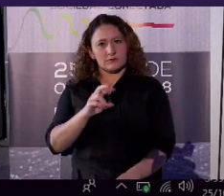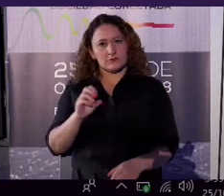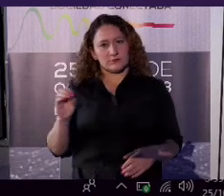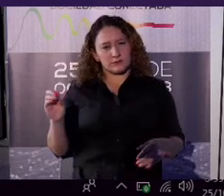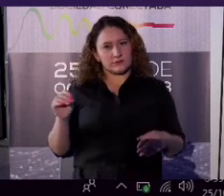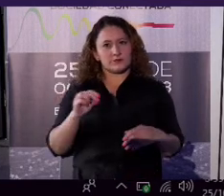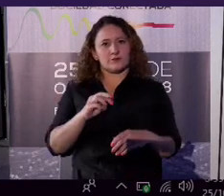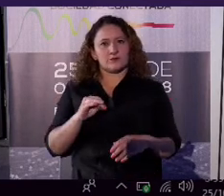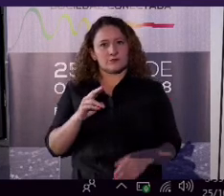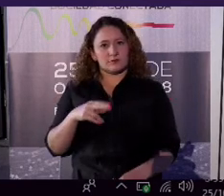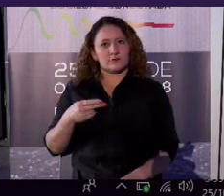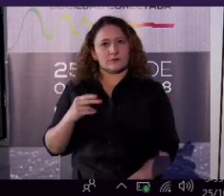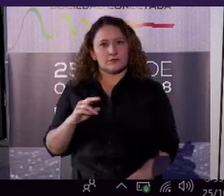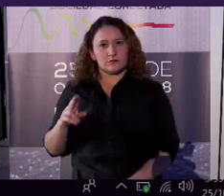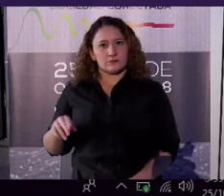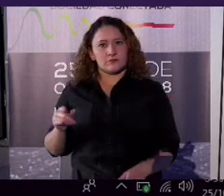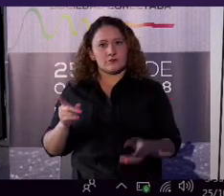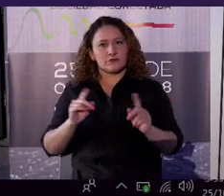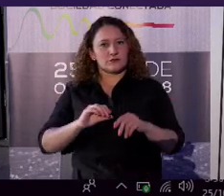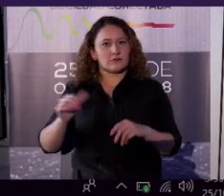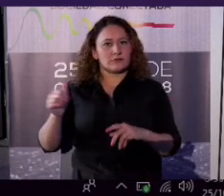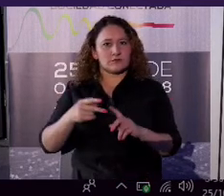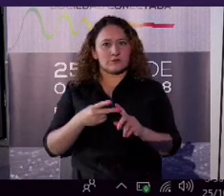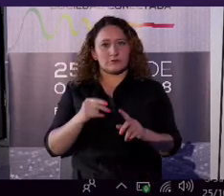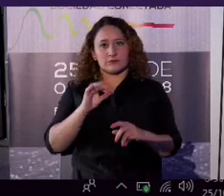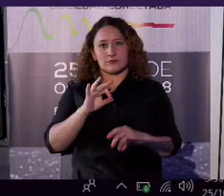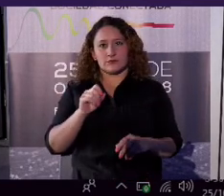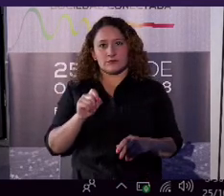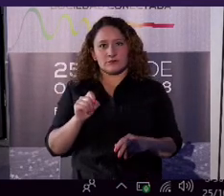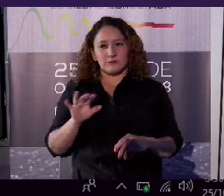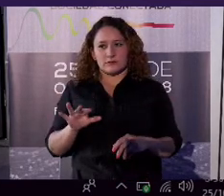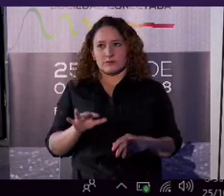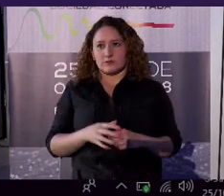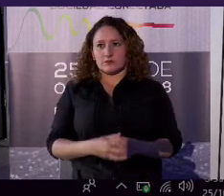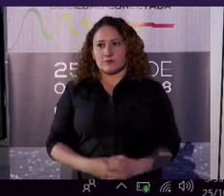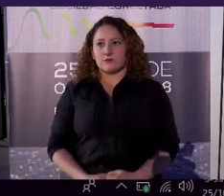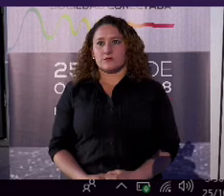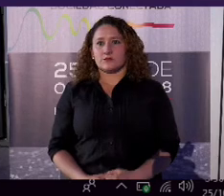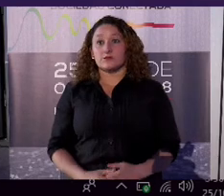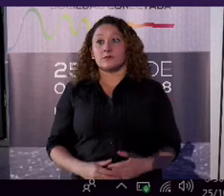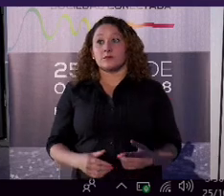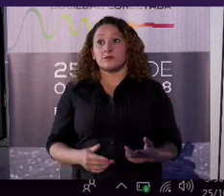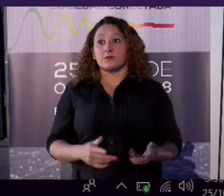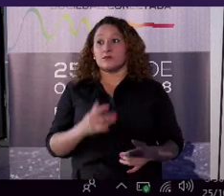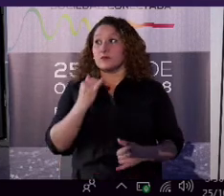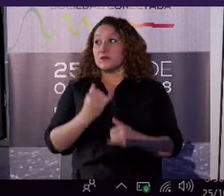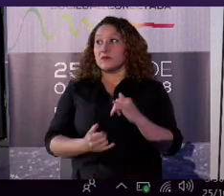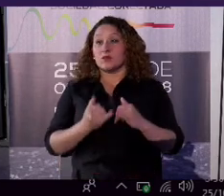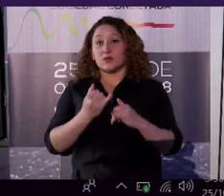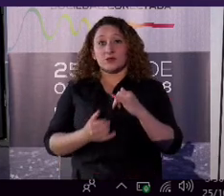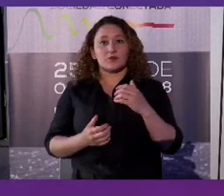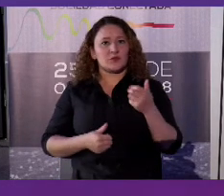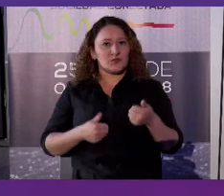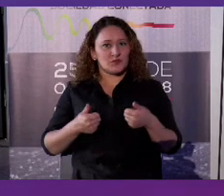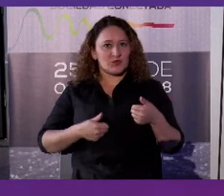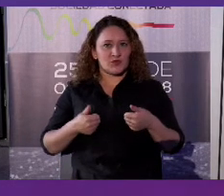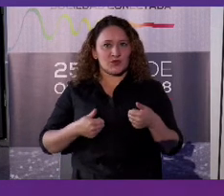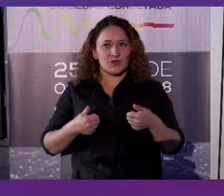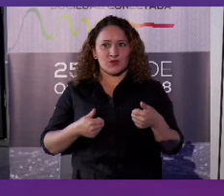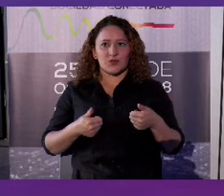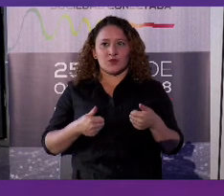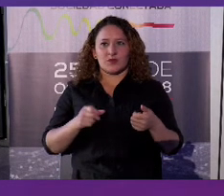de 3.5. Creo que la batería se está botando. Y por último, la tercera ola